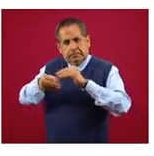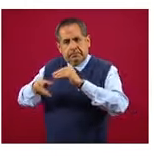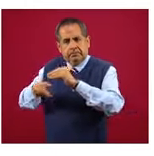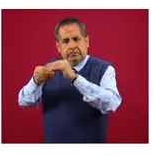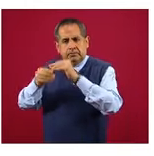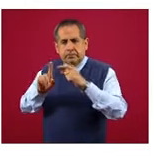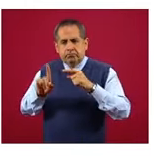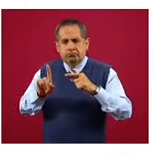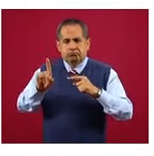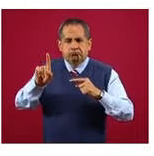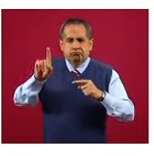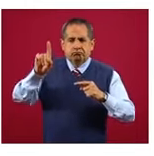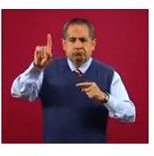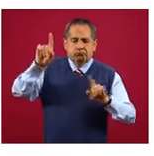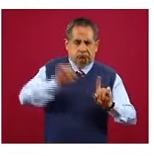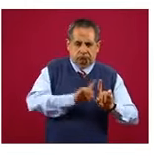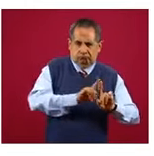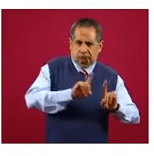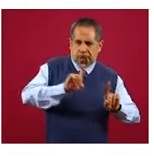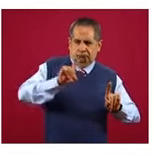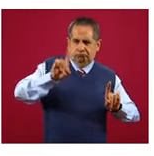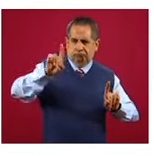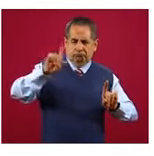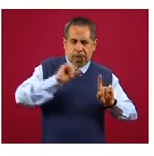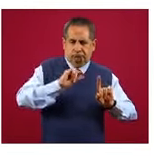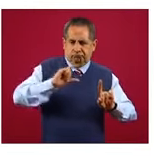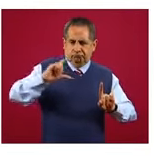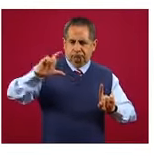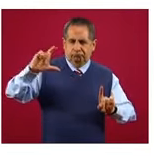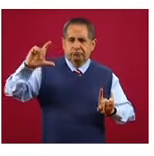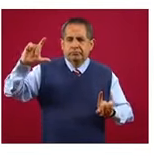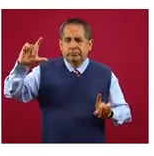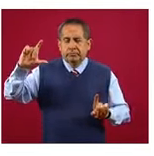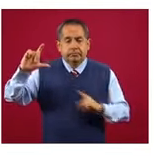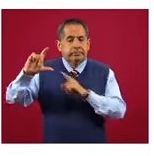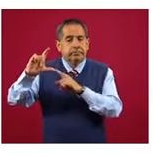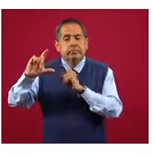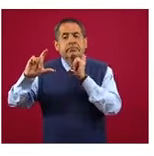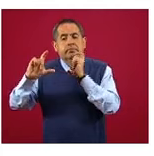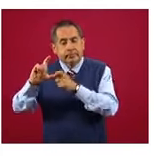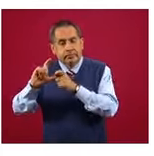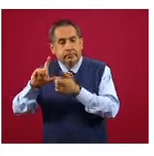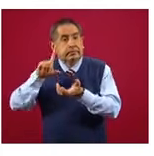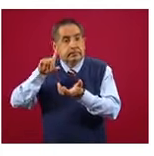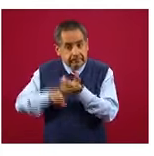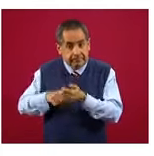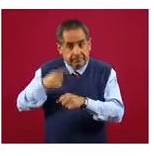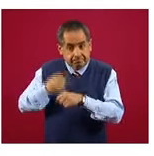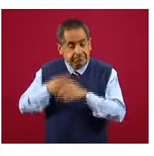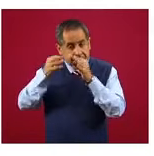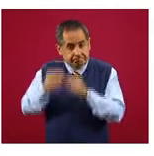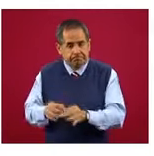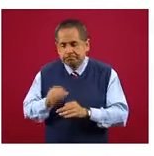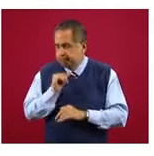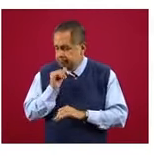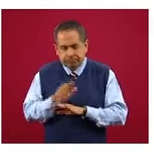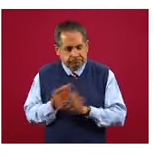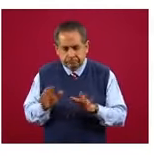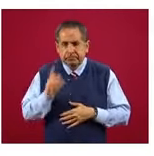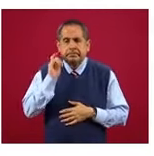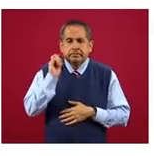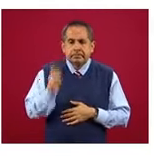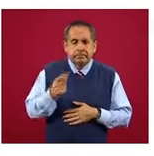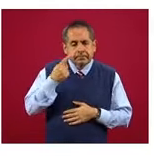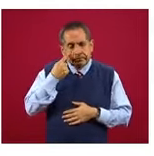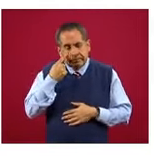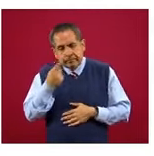barras mantiene un incremento, pero esto no necesariamente representa un incremento de los casos confirmados, sino